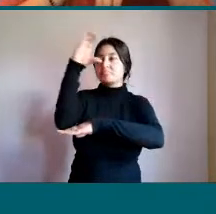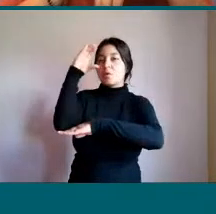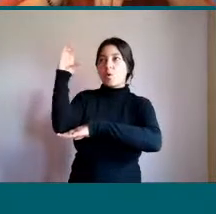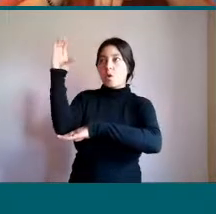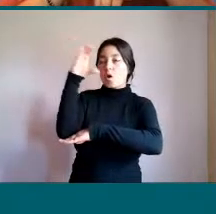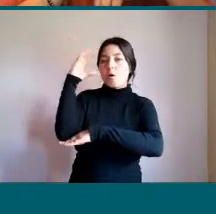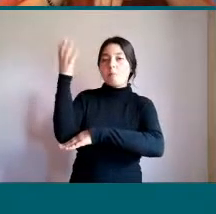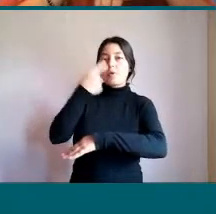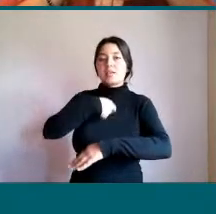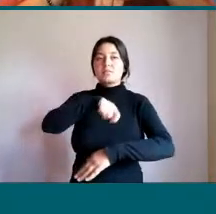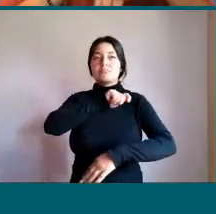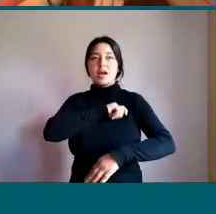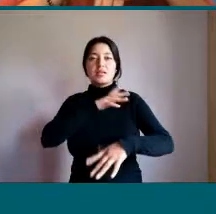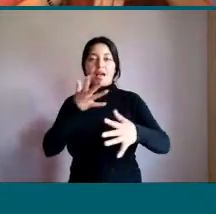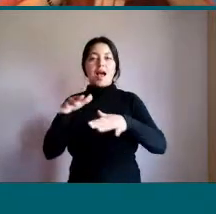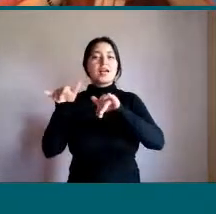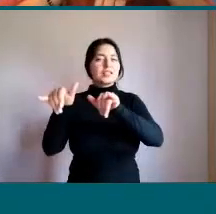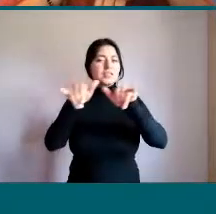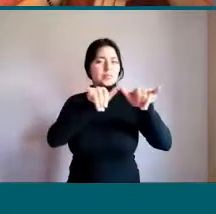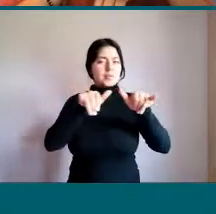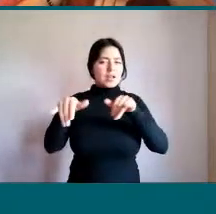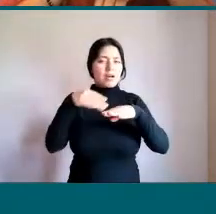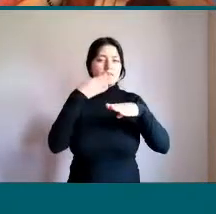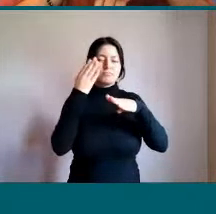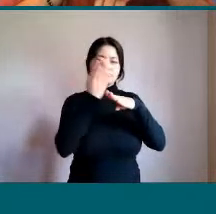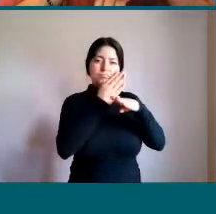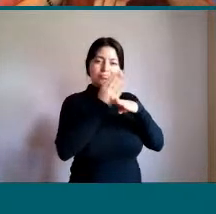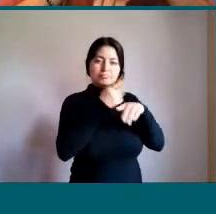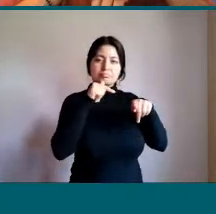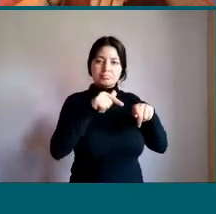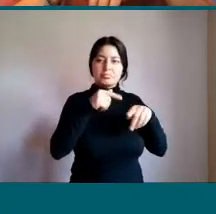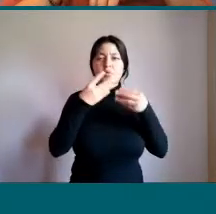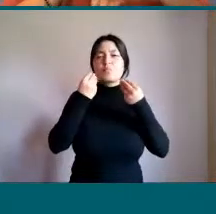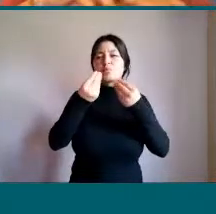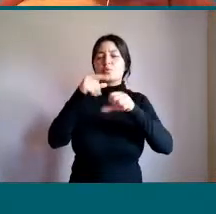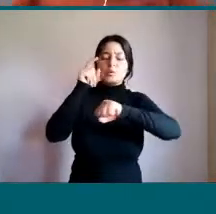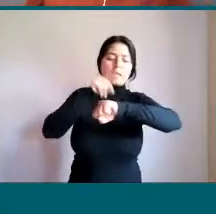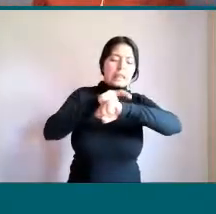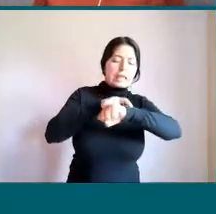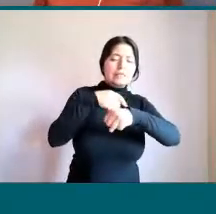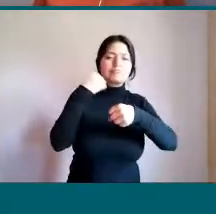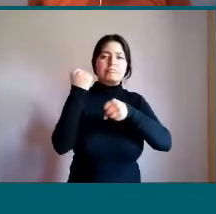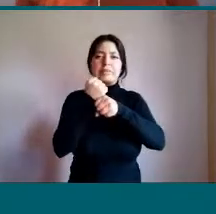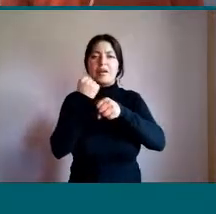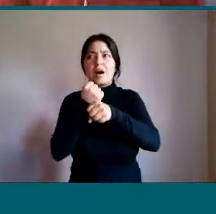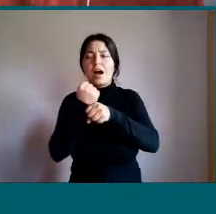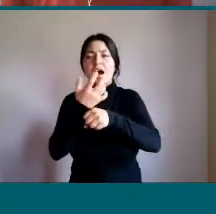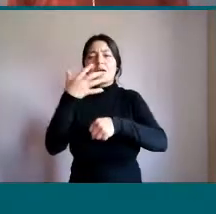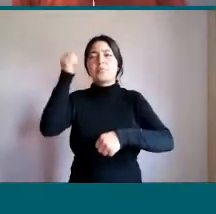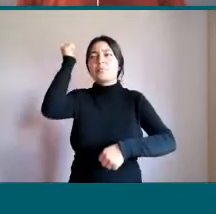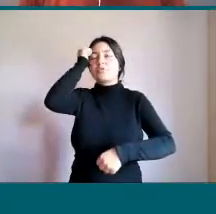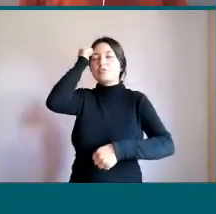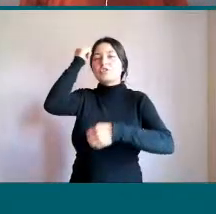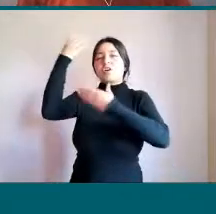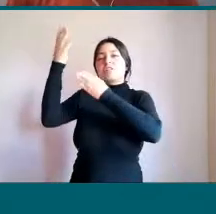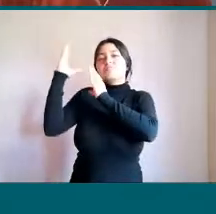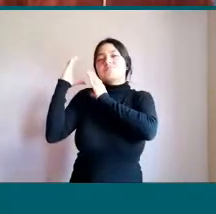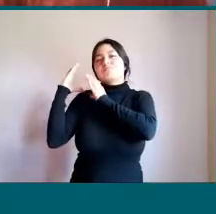son similares. Entonces, no hay mucho tiempo para trabajar. Los docentes, la verdad, están muy